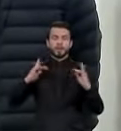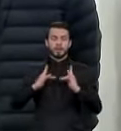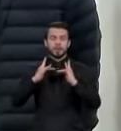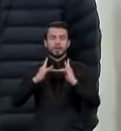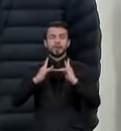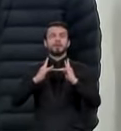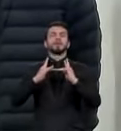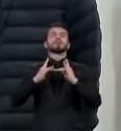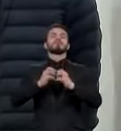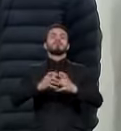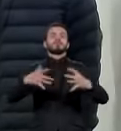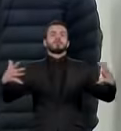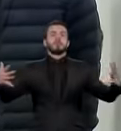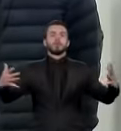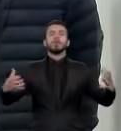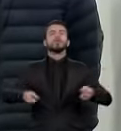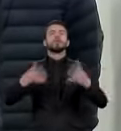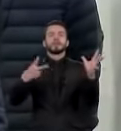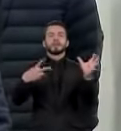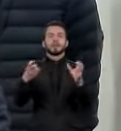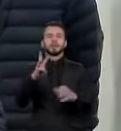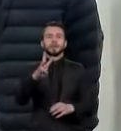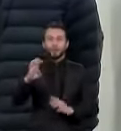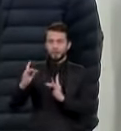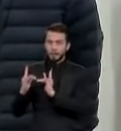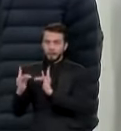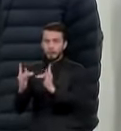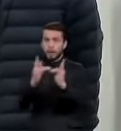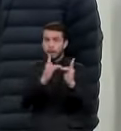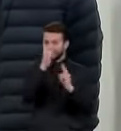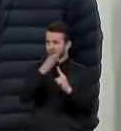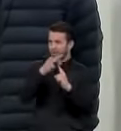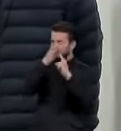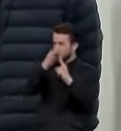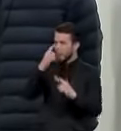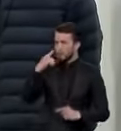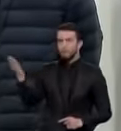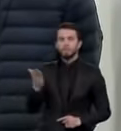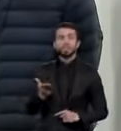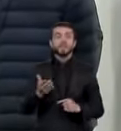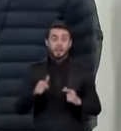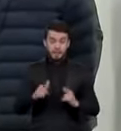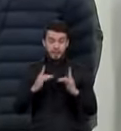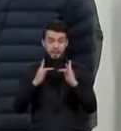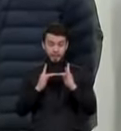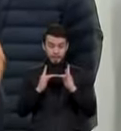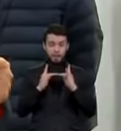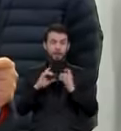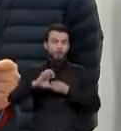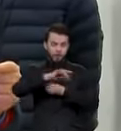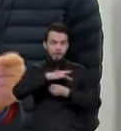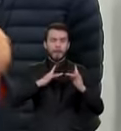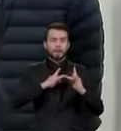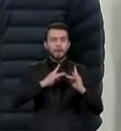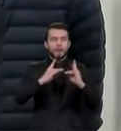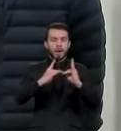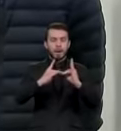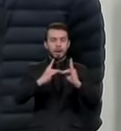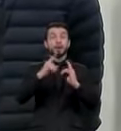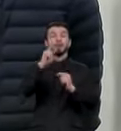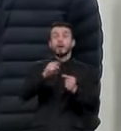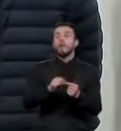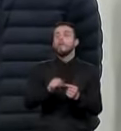739, con una particularidad, alcaldesa y a todos. Unas de ellas son en otros departamentos. En Caldas, para atender a